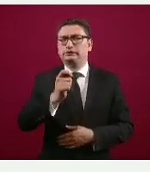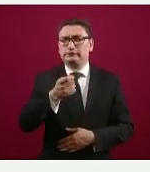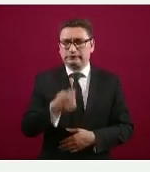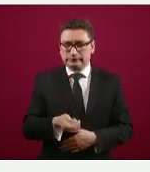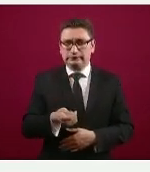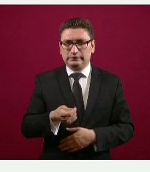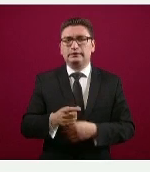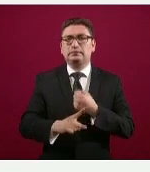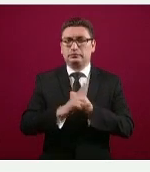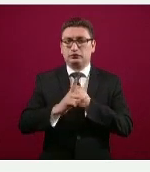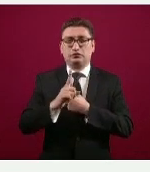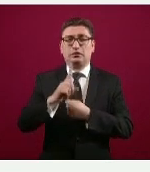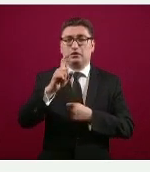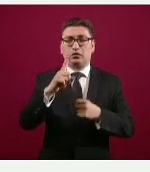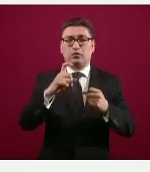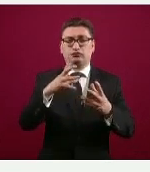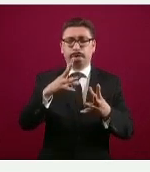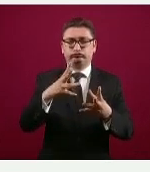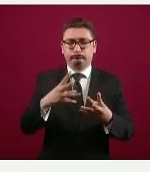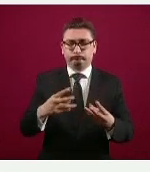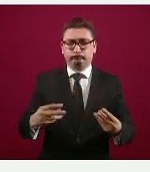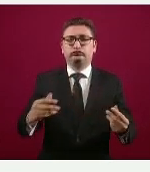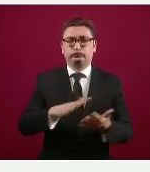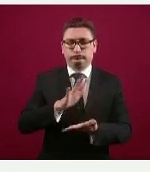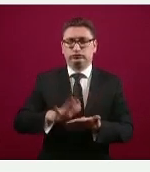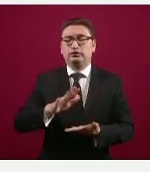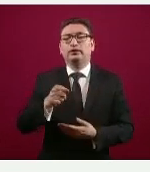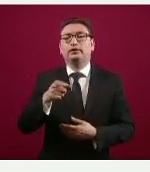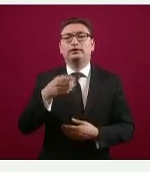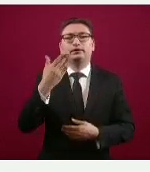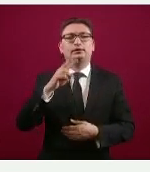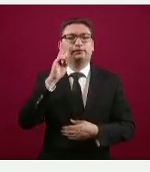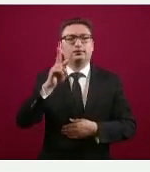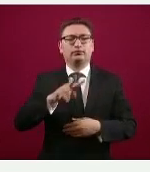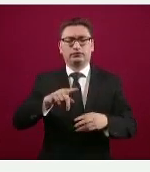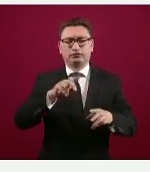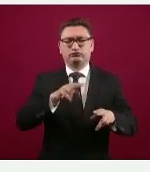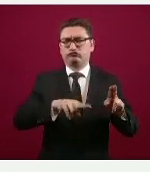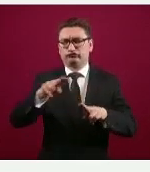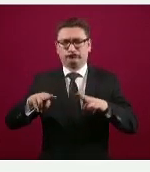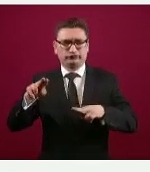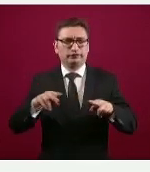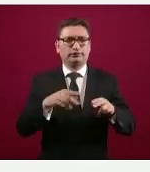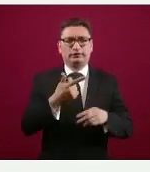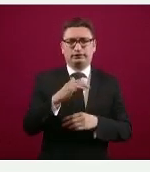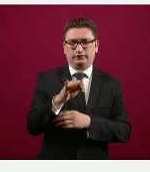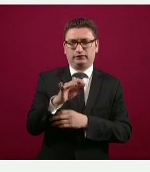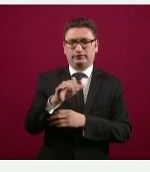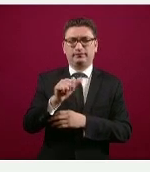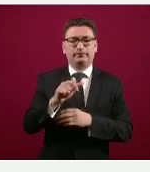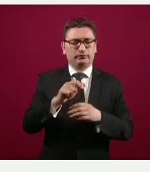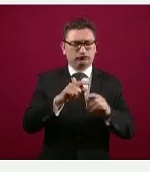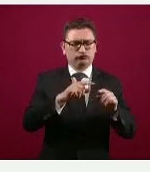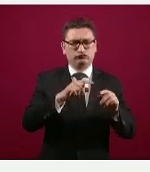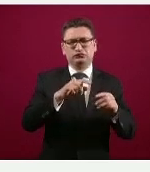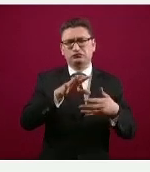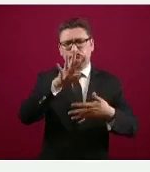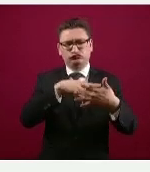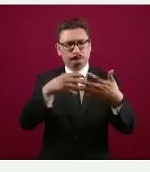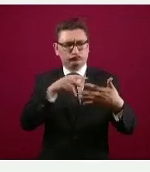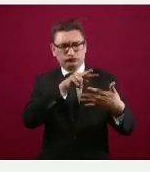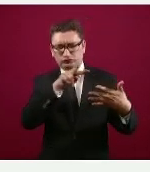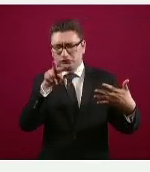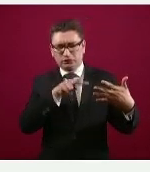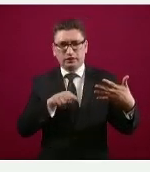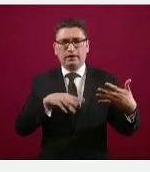con problemas de escasez. Además, ustedes pueden observar en esta gráfica que tenemos diversos tipos